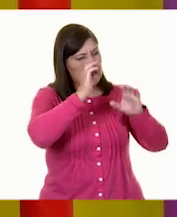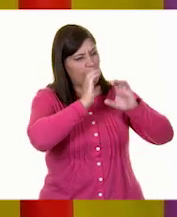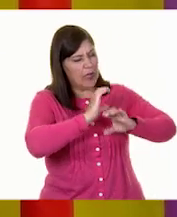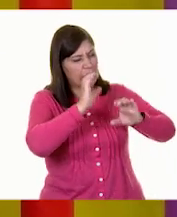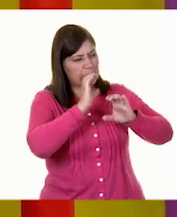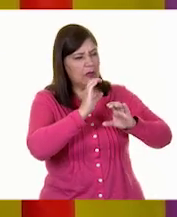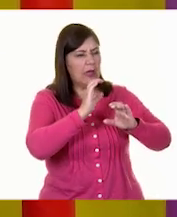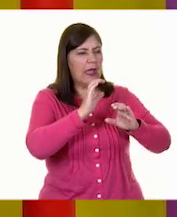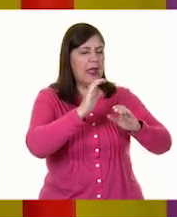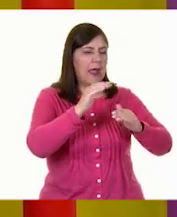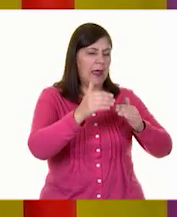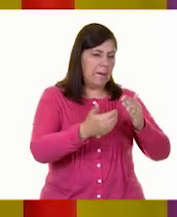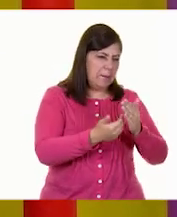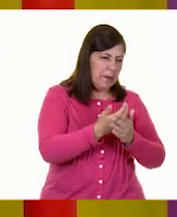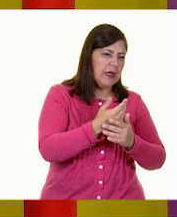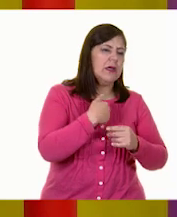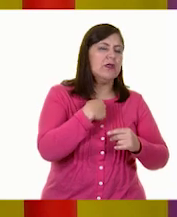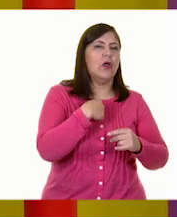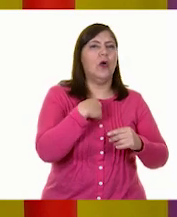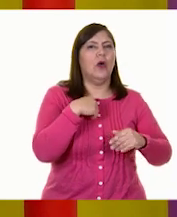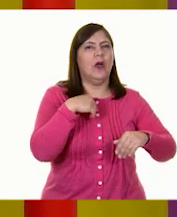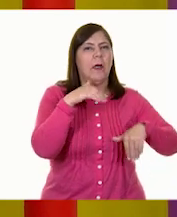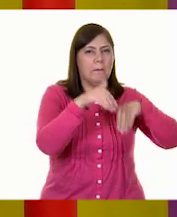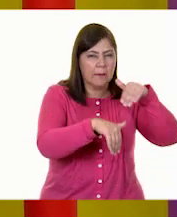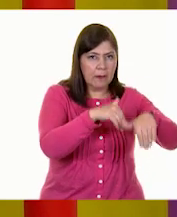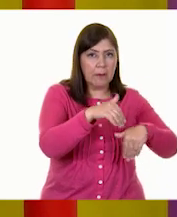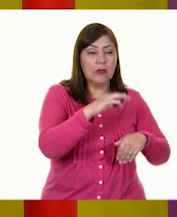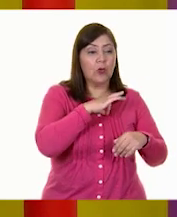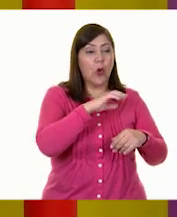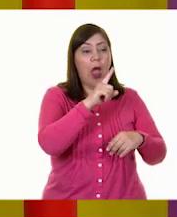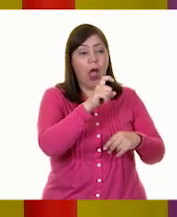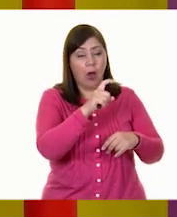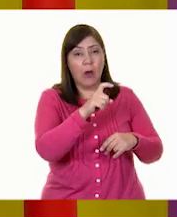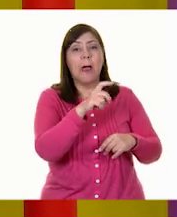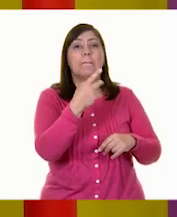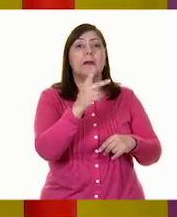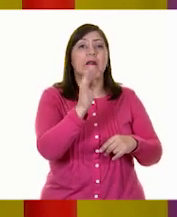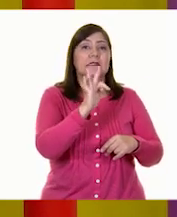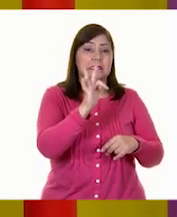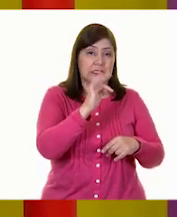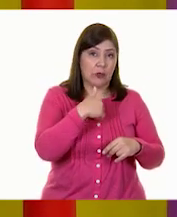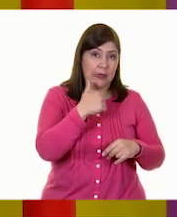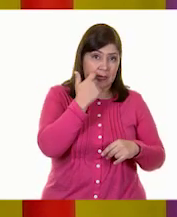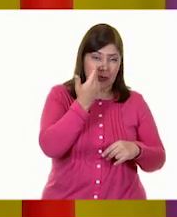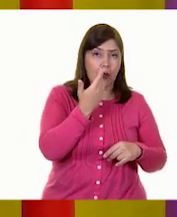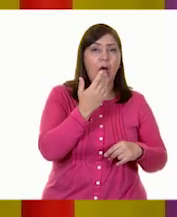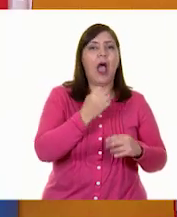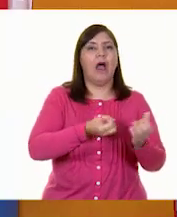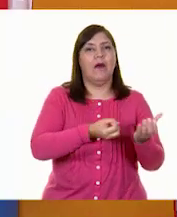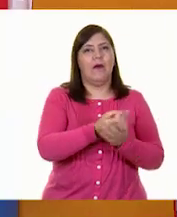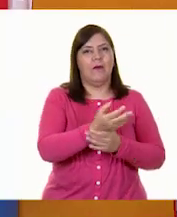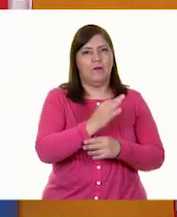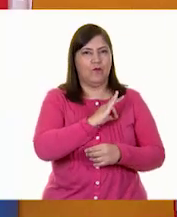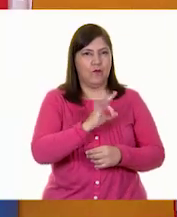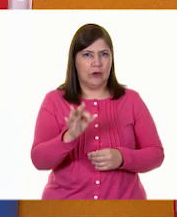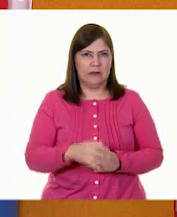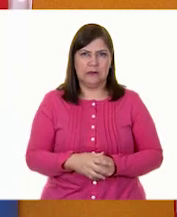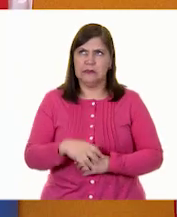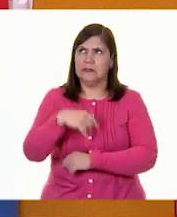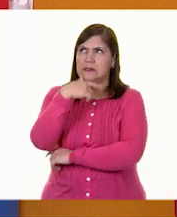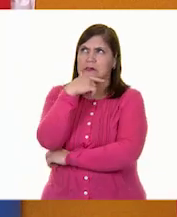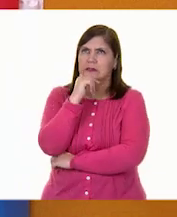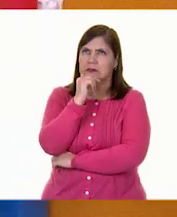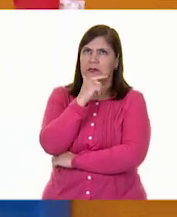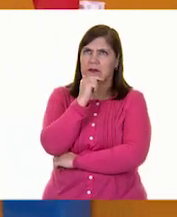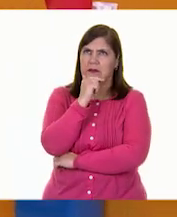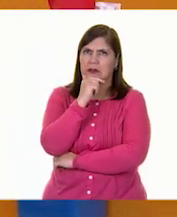día. Estoy en el agua, pero si quisiera, afuera estaría. ¡Ah, caray! A ver,